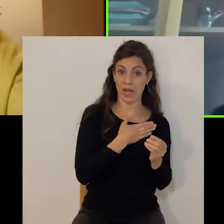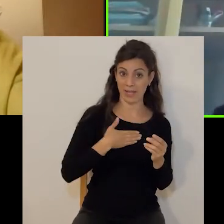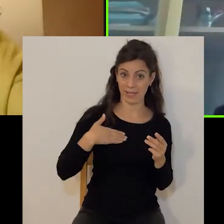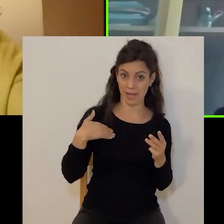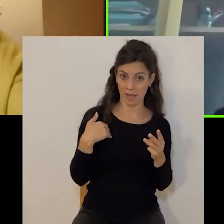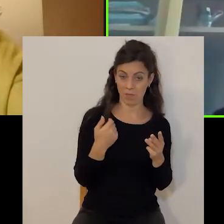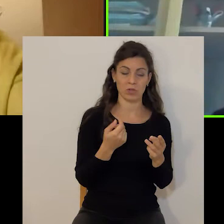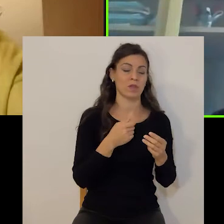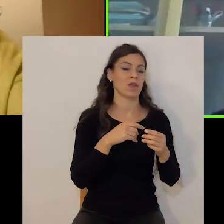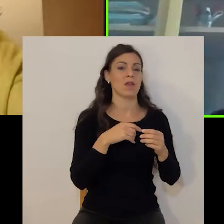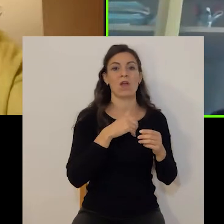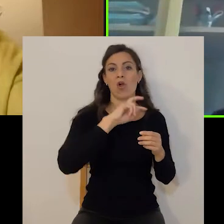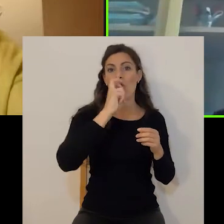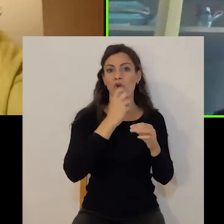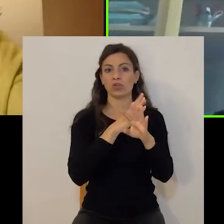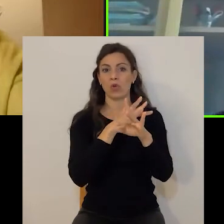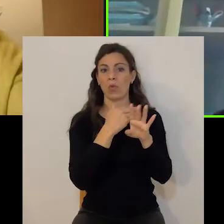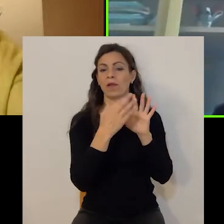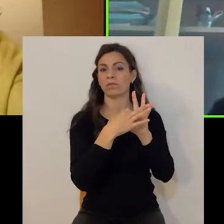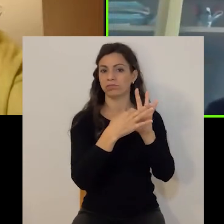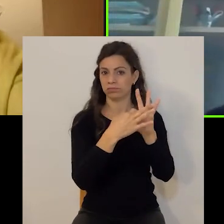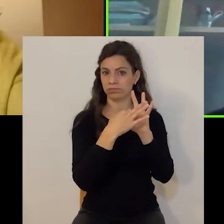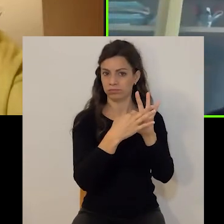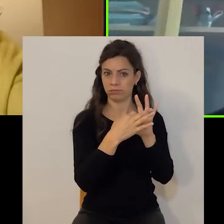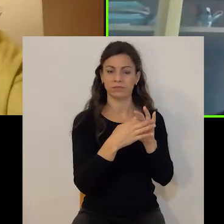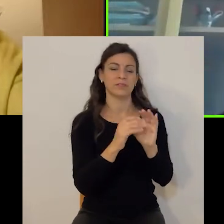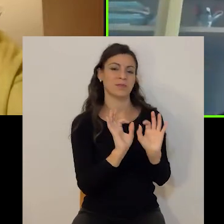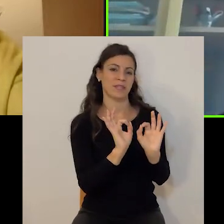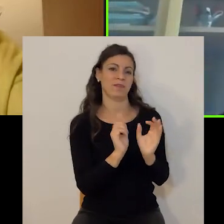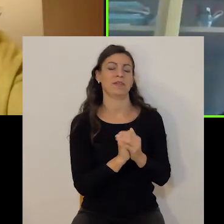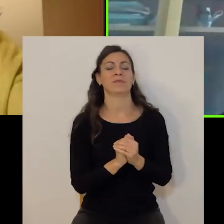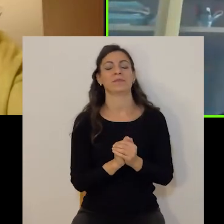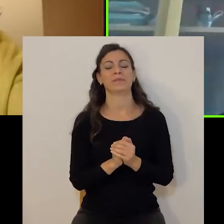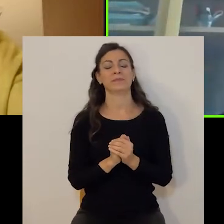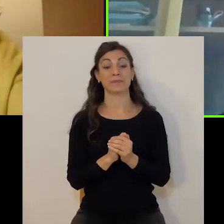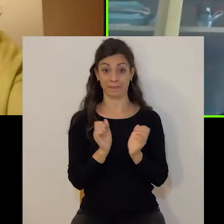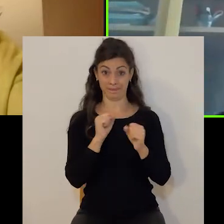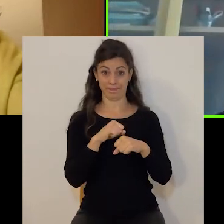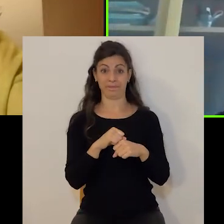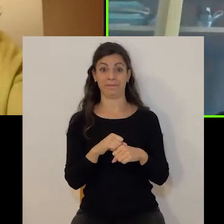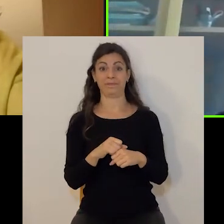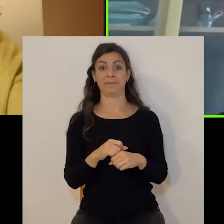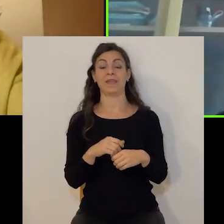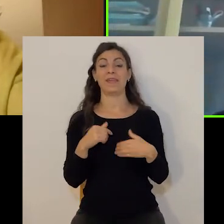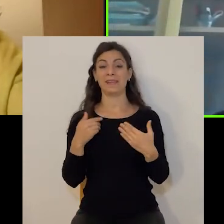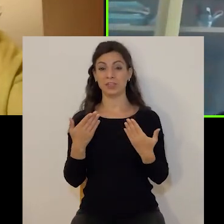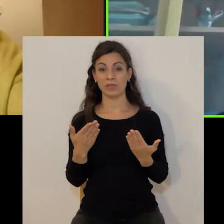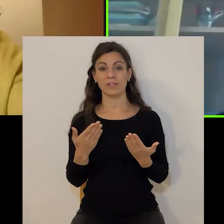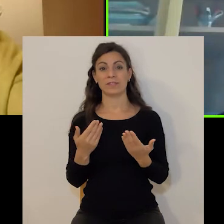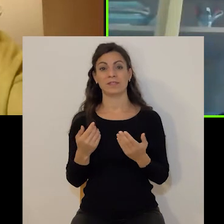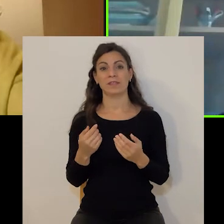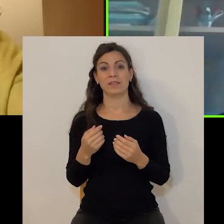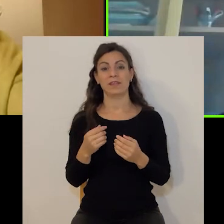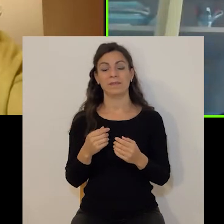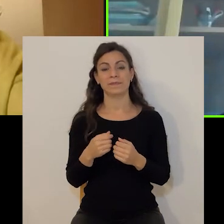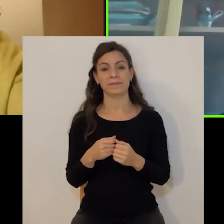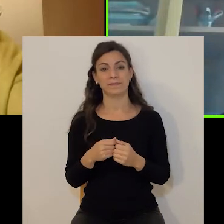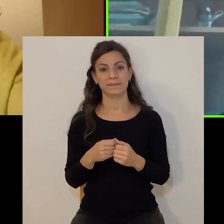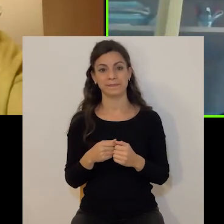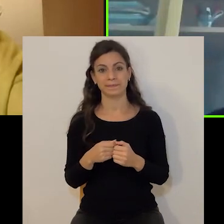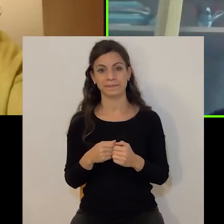o experiencias lúdicas que tienen que ver con atención, memoria o cualquier ámbito. ¿De acuerdo? Entonces, el